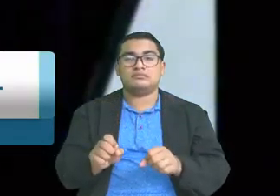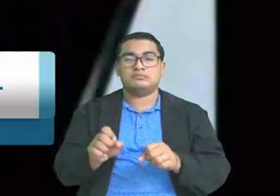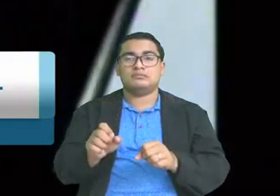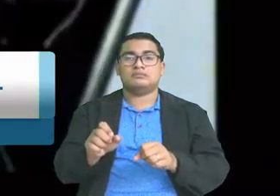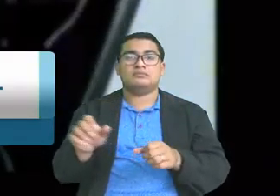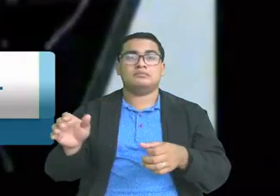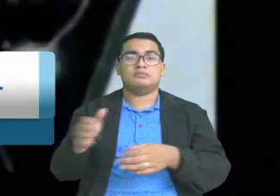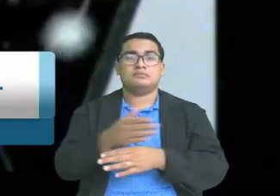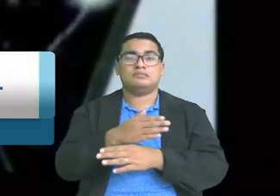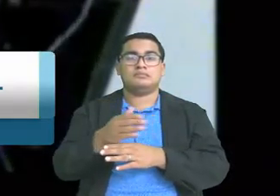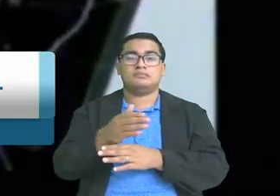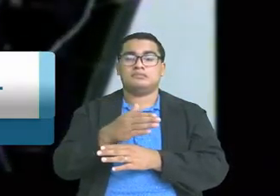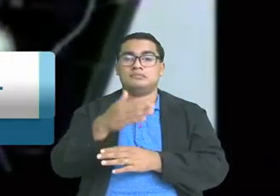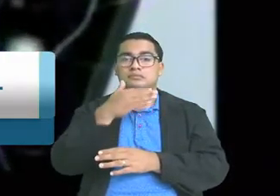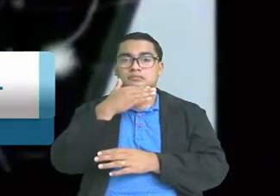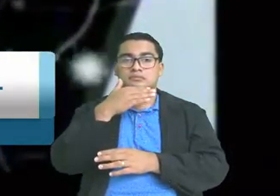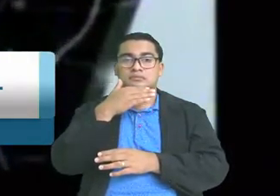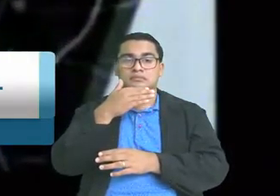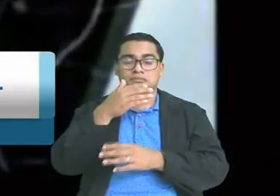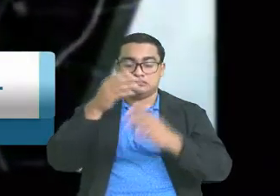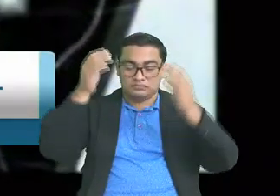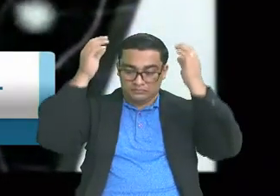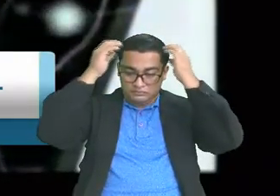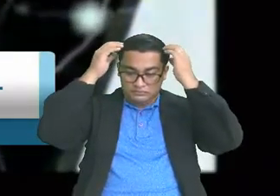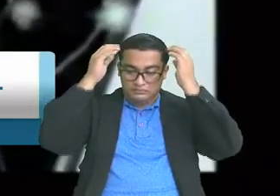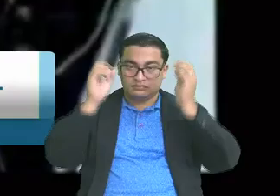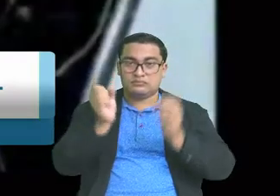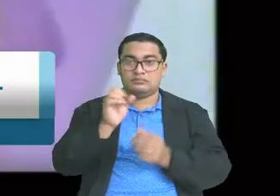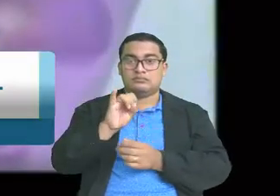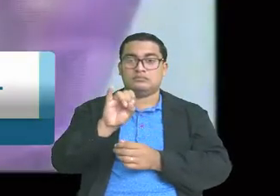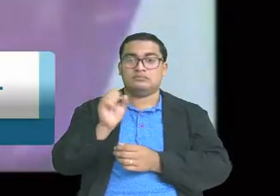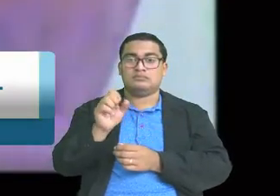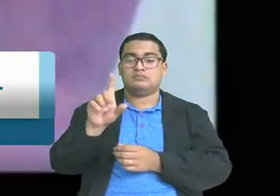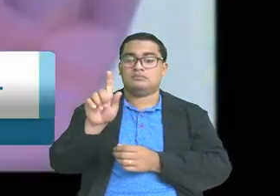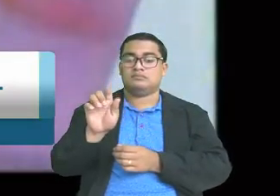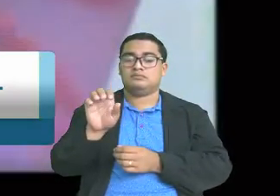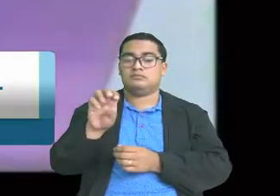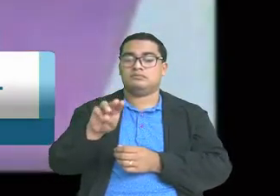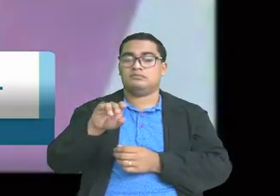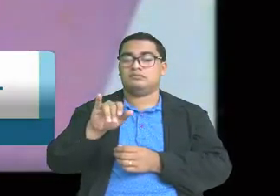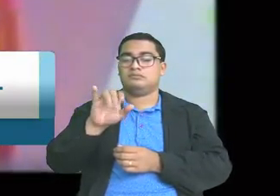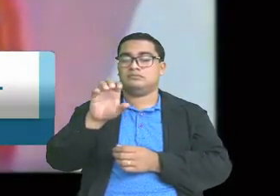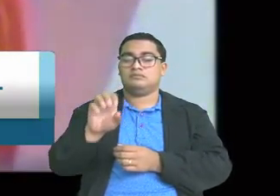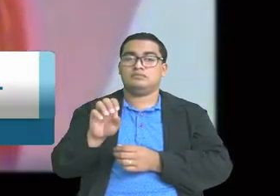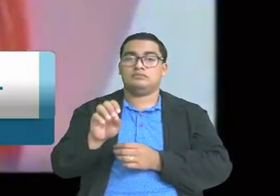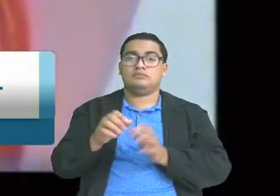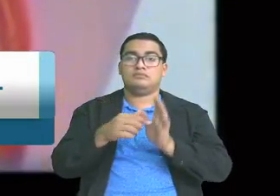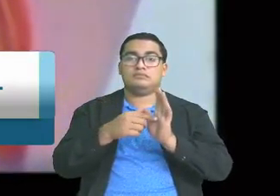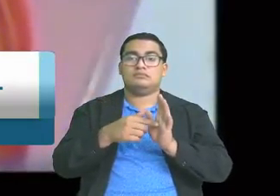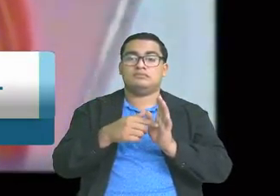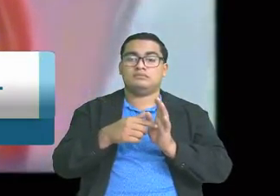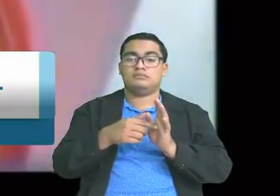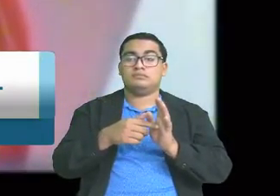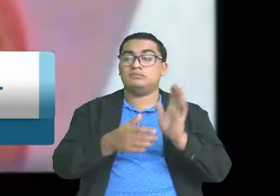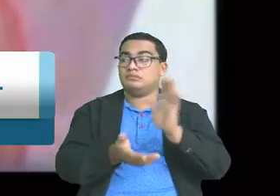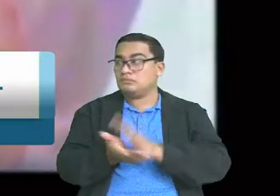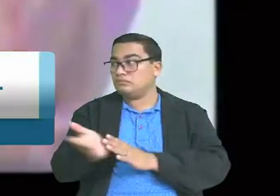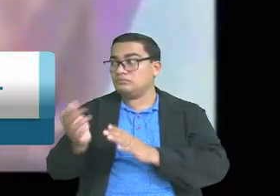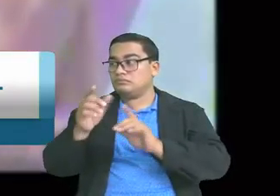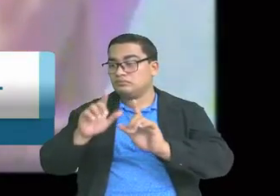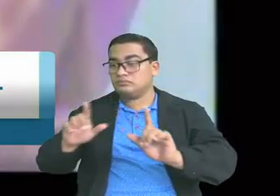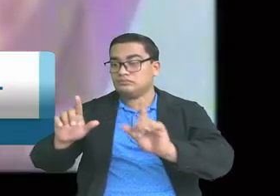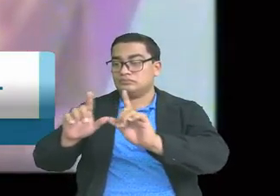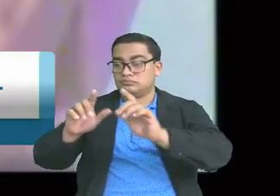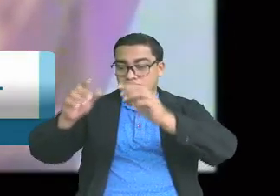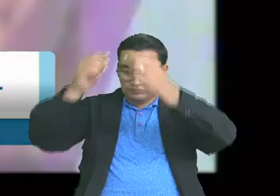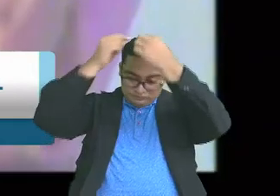complicaciones, no solo neurológicas, sino también sistémicas, y entonces no es lo mismo llevar a sala de operaciones un paciente de